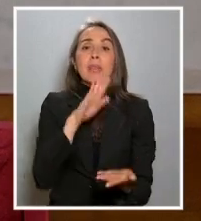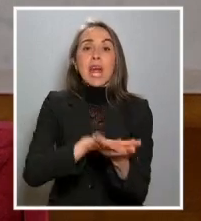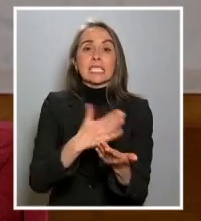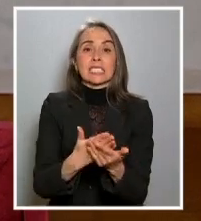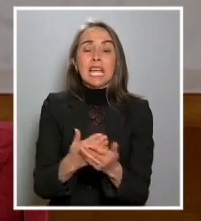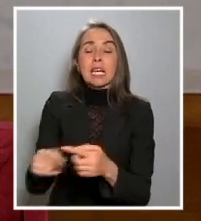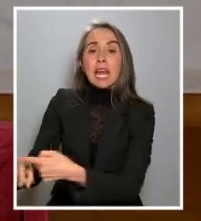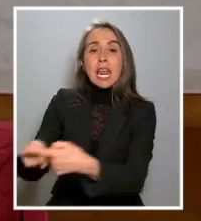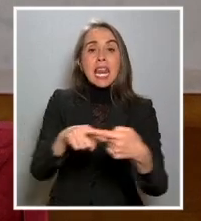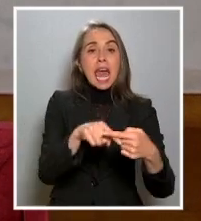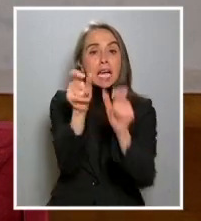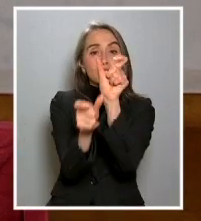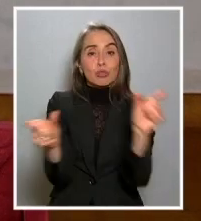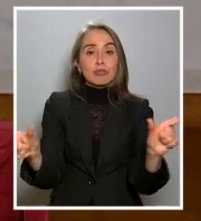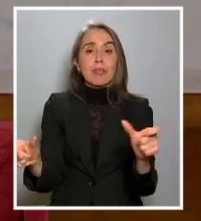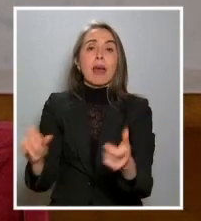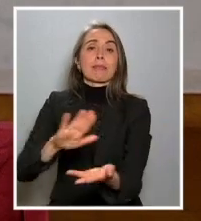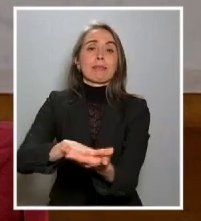sana.